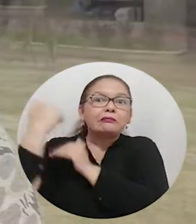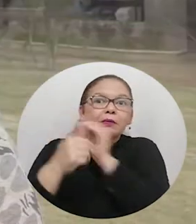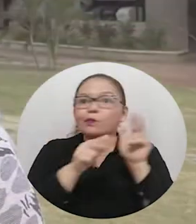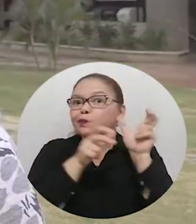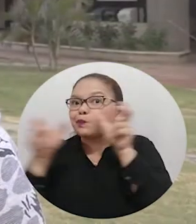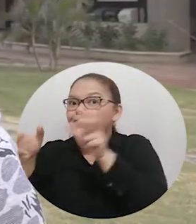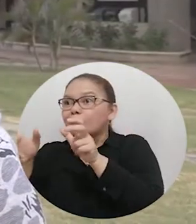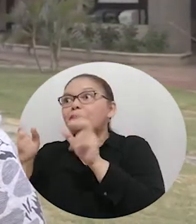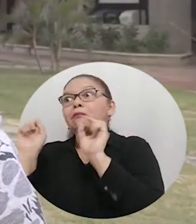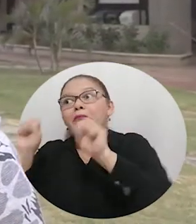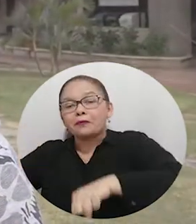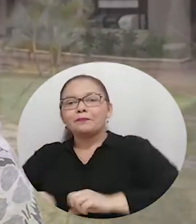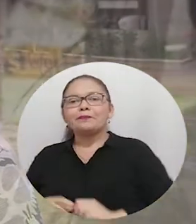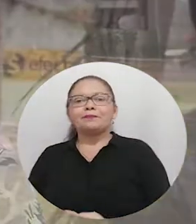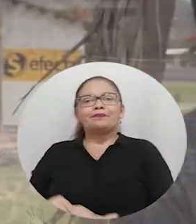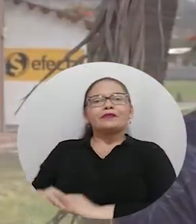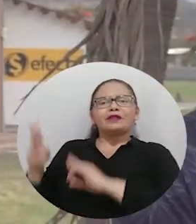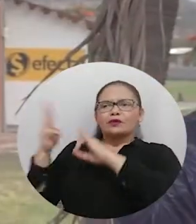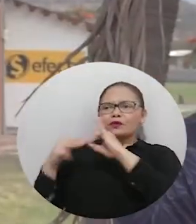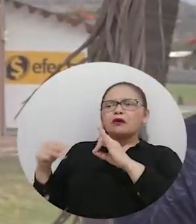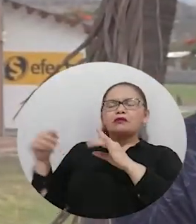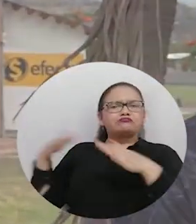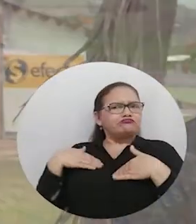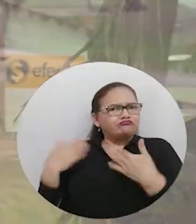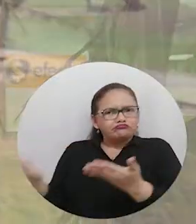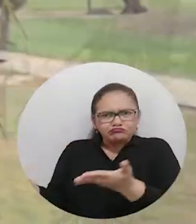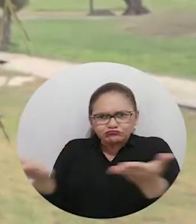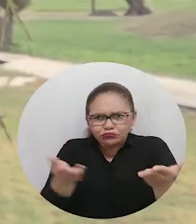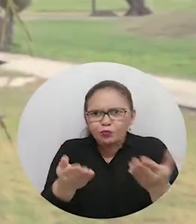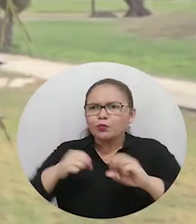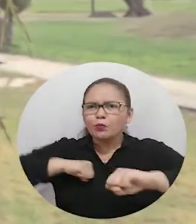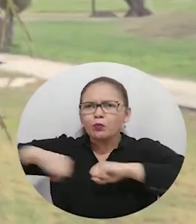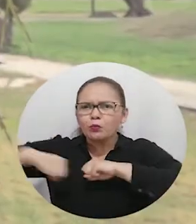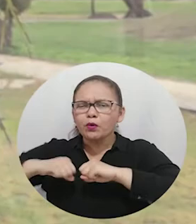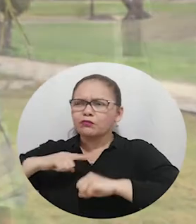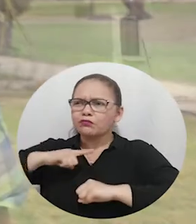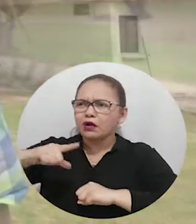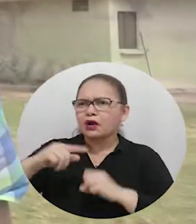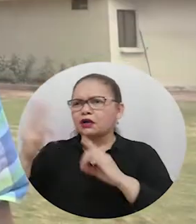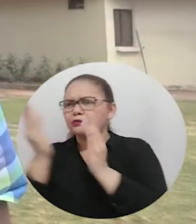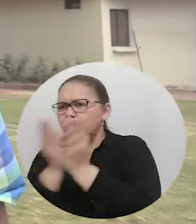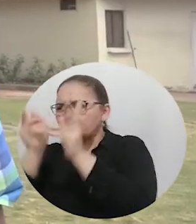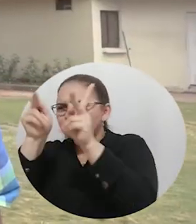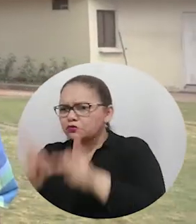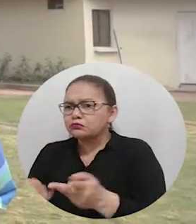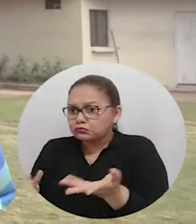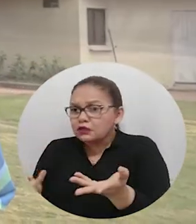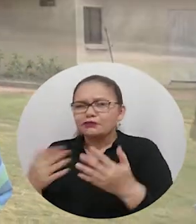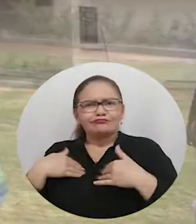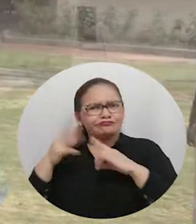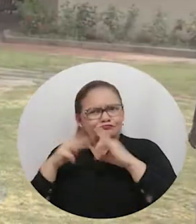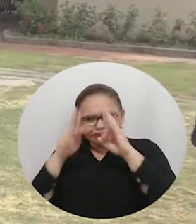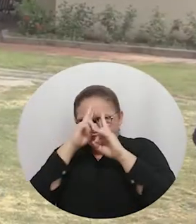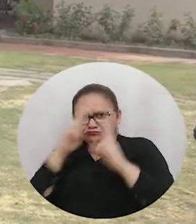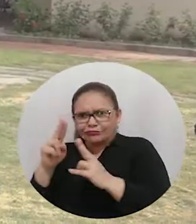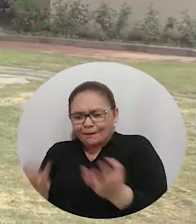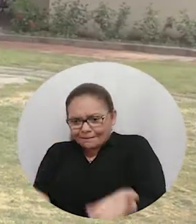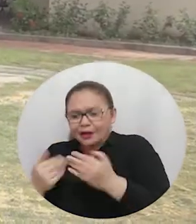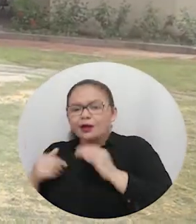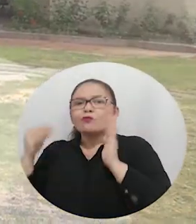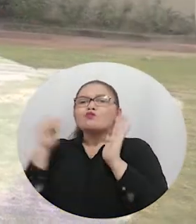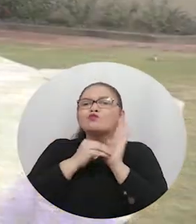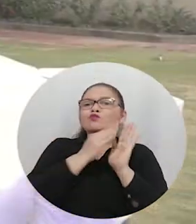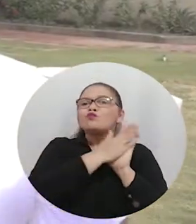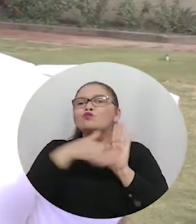destaca por ser una institución que promueve las diferentes formas de expresión y el liderazgo estudiantil, iniciativas enmarcadas en el Plan de Gobierno